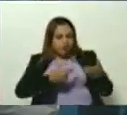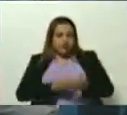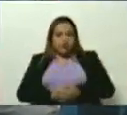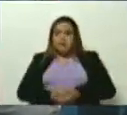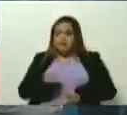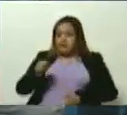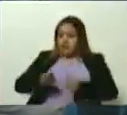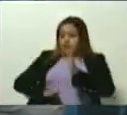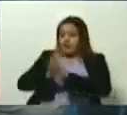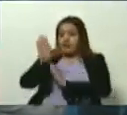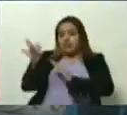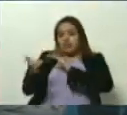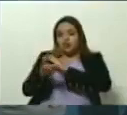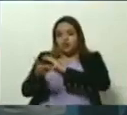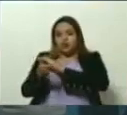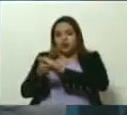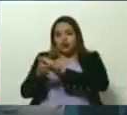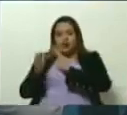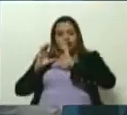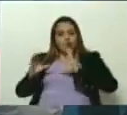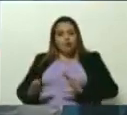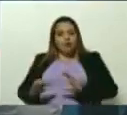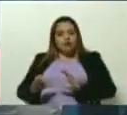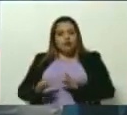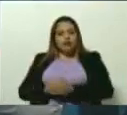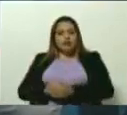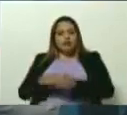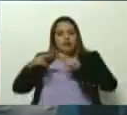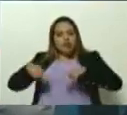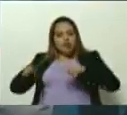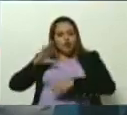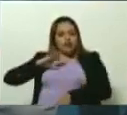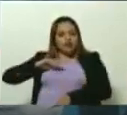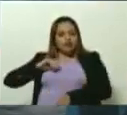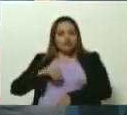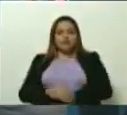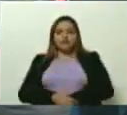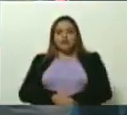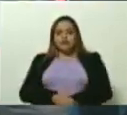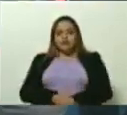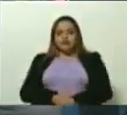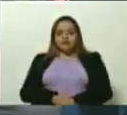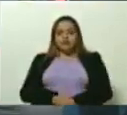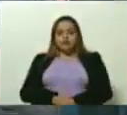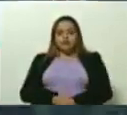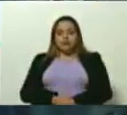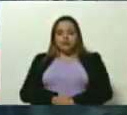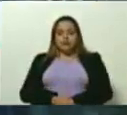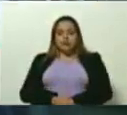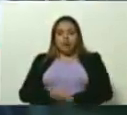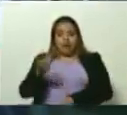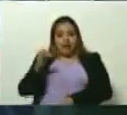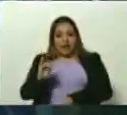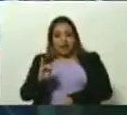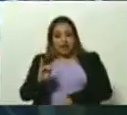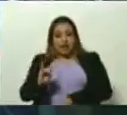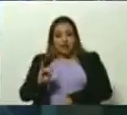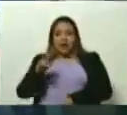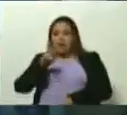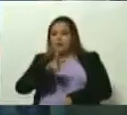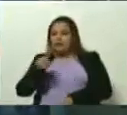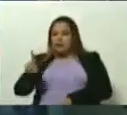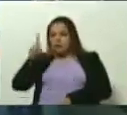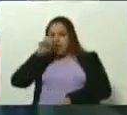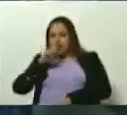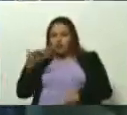avances tecnológicos del Cuerpo de Investigaciones Científicas Penales y Criminalísticas, 6CPC, que acaba de cumplir 21 años